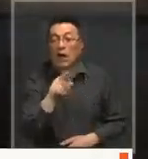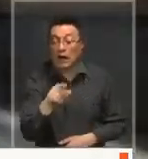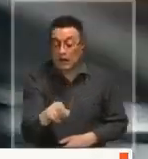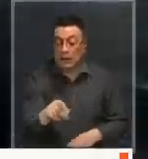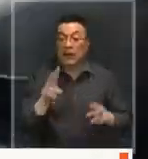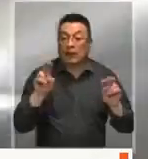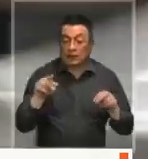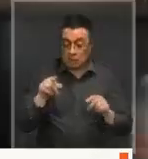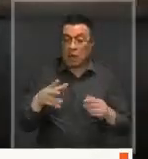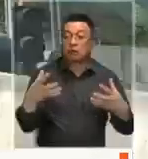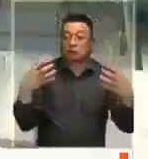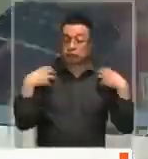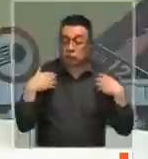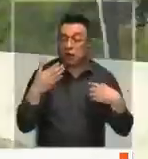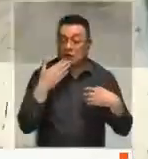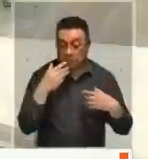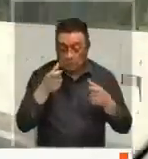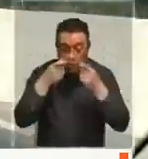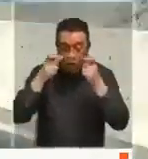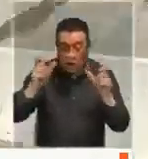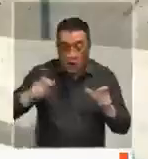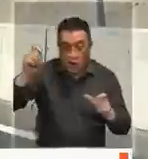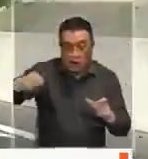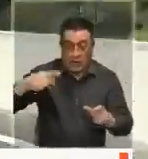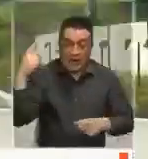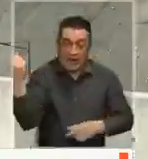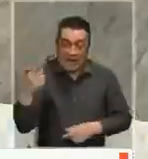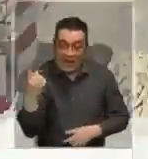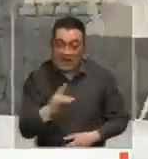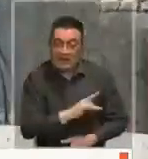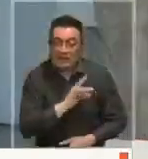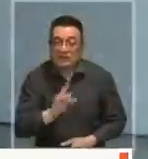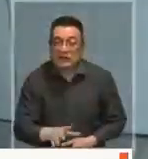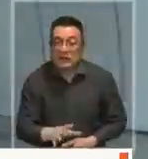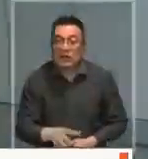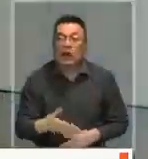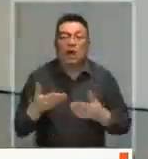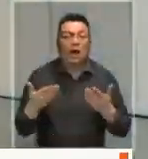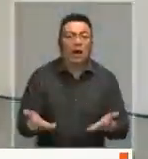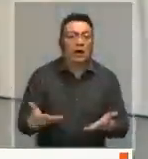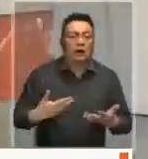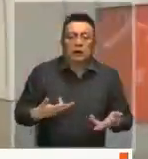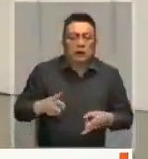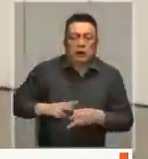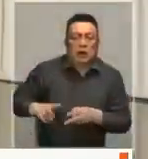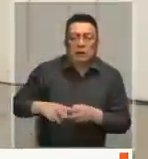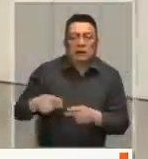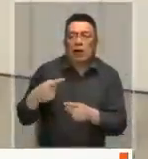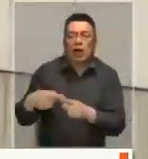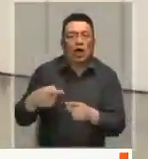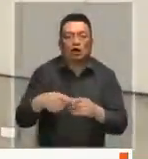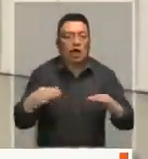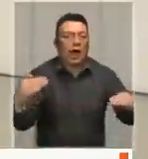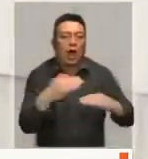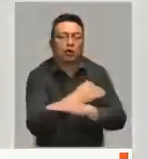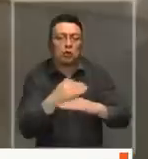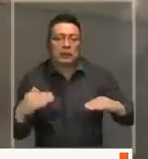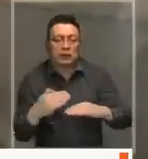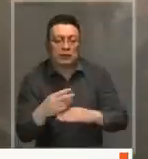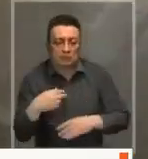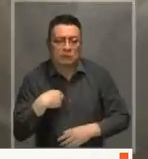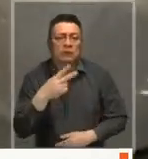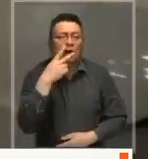estado también en manos de la Contraloría General de la República. Ahora, ¿qué pasa con el resto de la autopista? Eso fuimos a